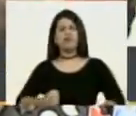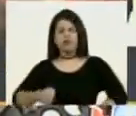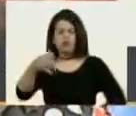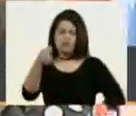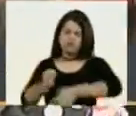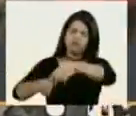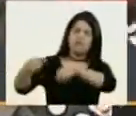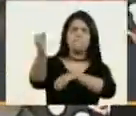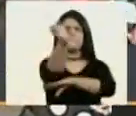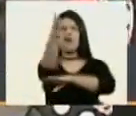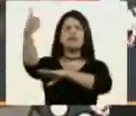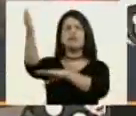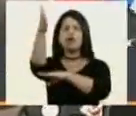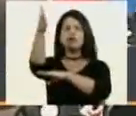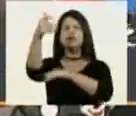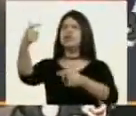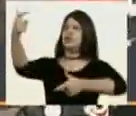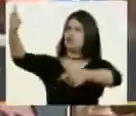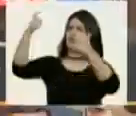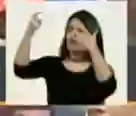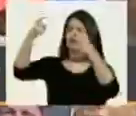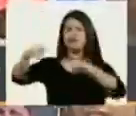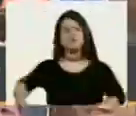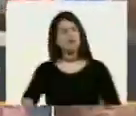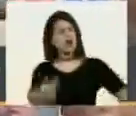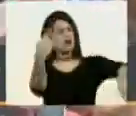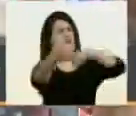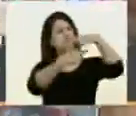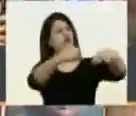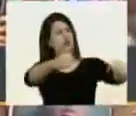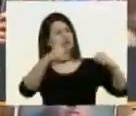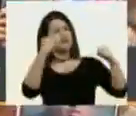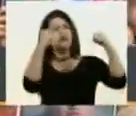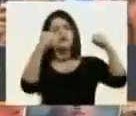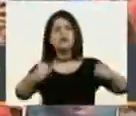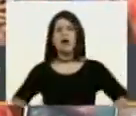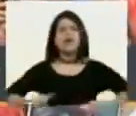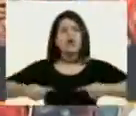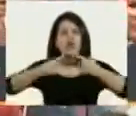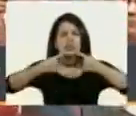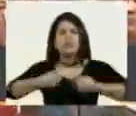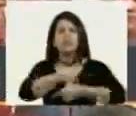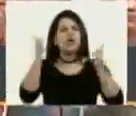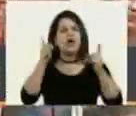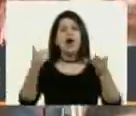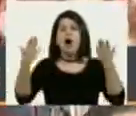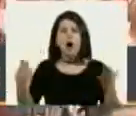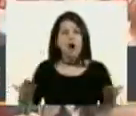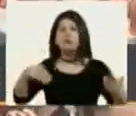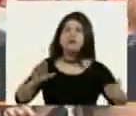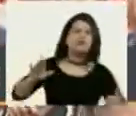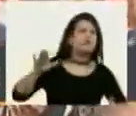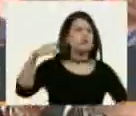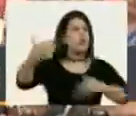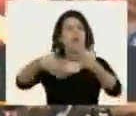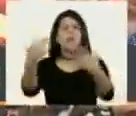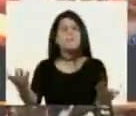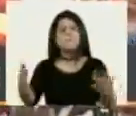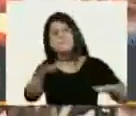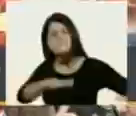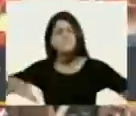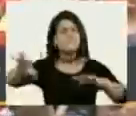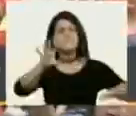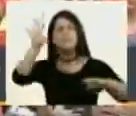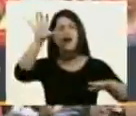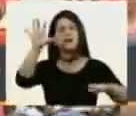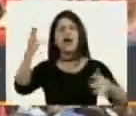Chávez, levantamos las banderas de la revolución y decimos, nuestro destino seguro es la patria, nuestro puerto